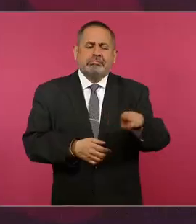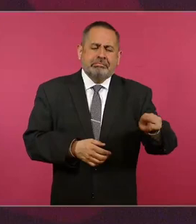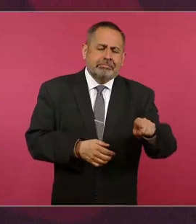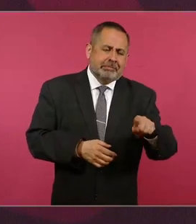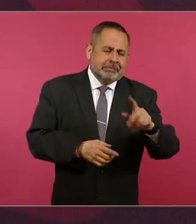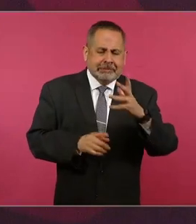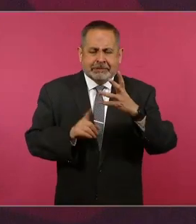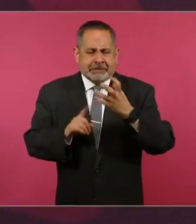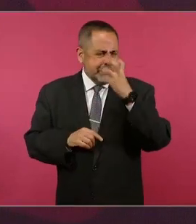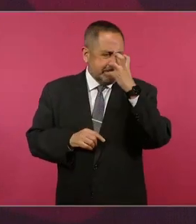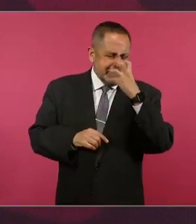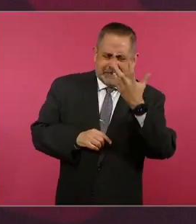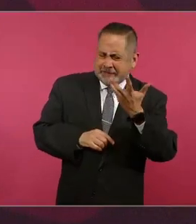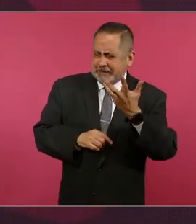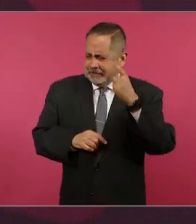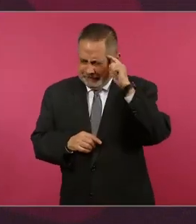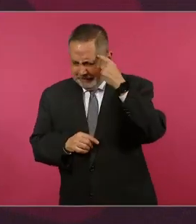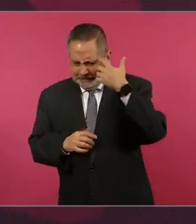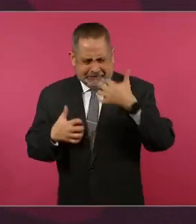corajudos